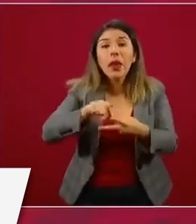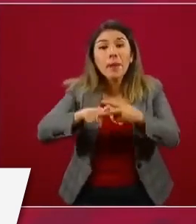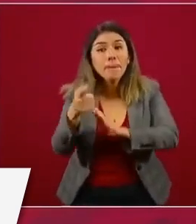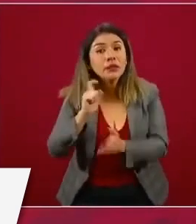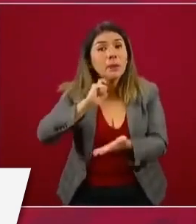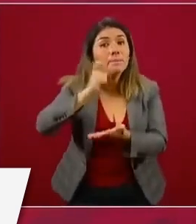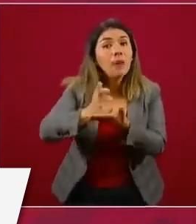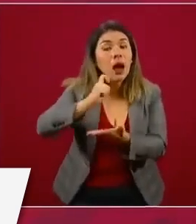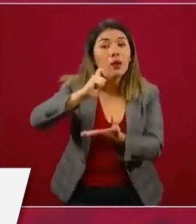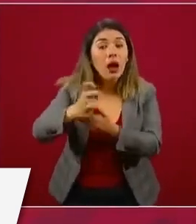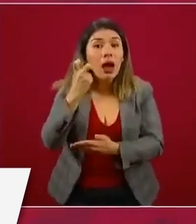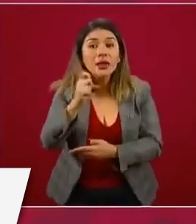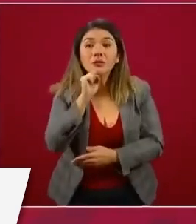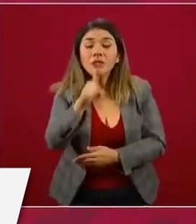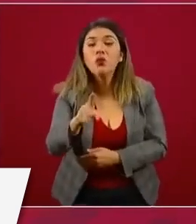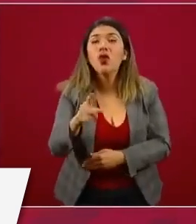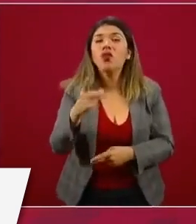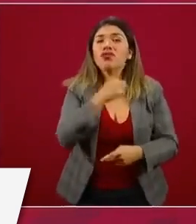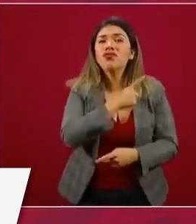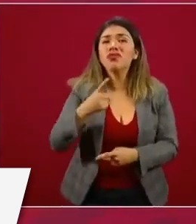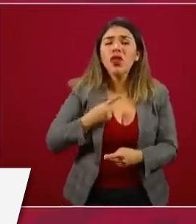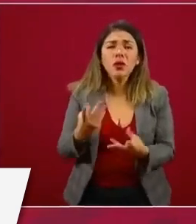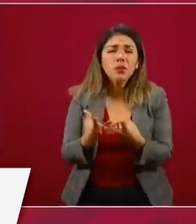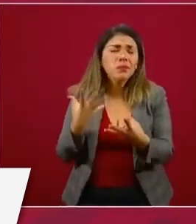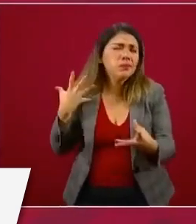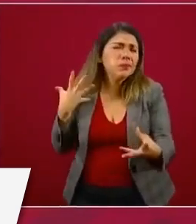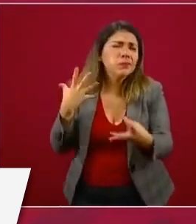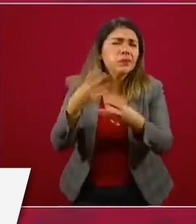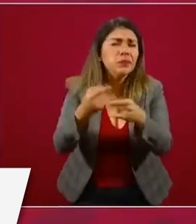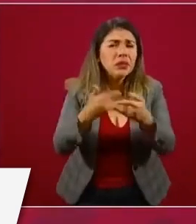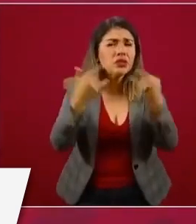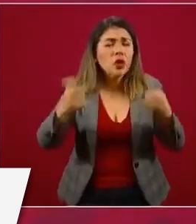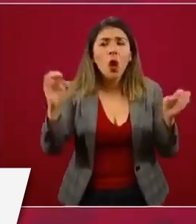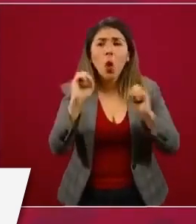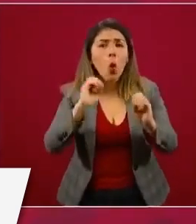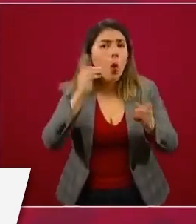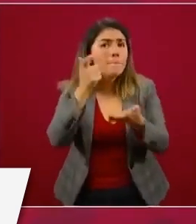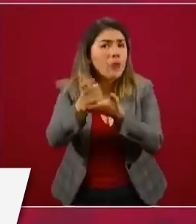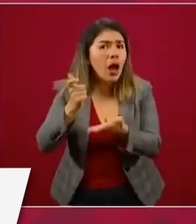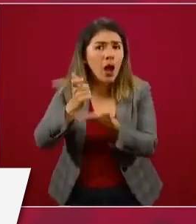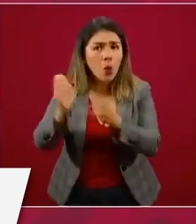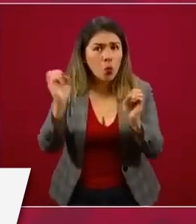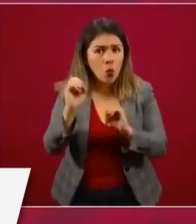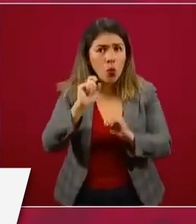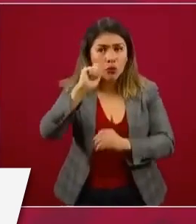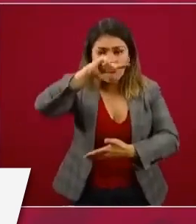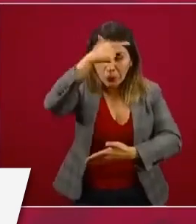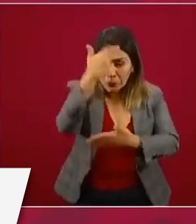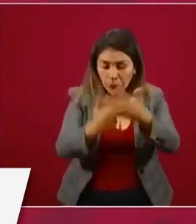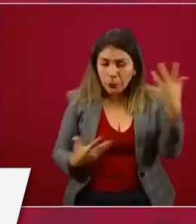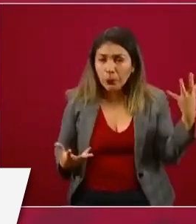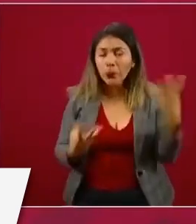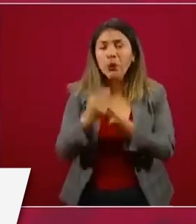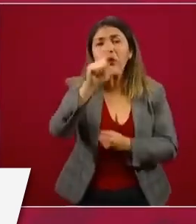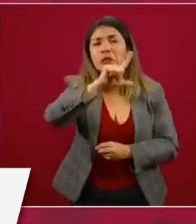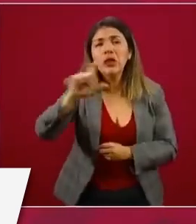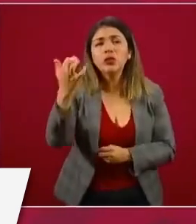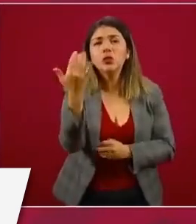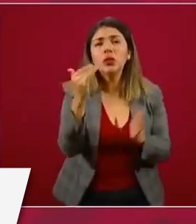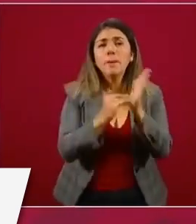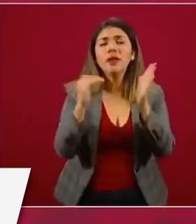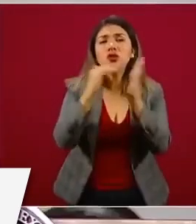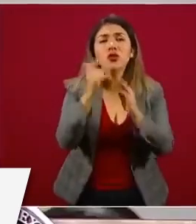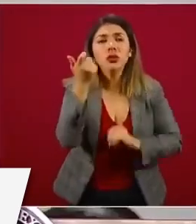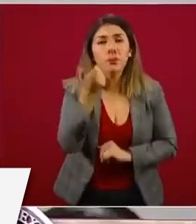de esa deuda histórica de esos esos derechos de vía que no se habían pagado suman alrededor 750 millones de